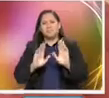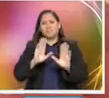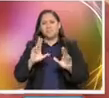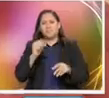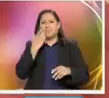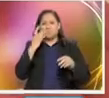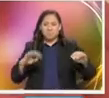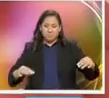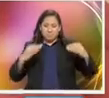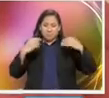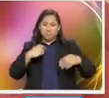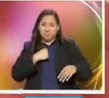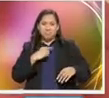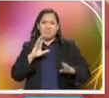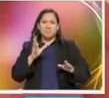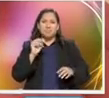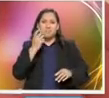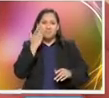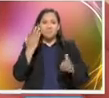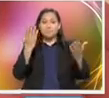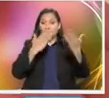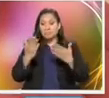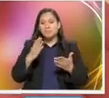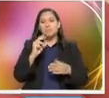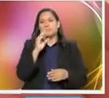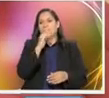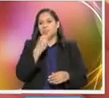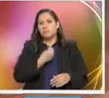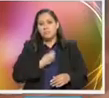de mí, ¿no? O sea, he tenido tanto éxito que ya no lo aguanto. Y pues